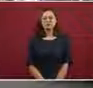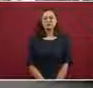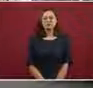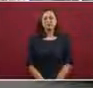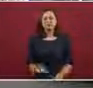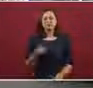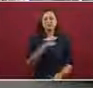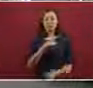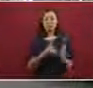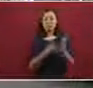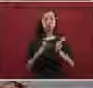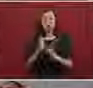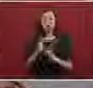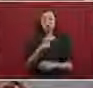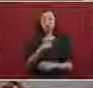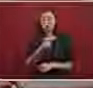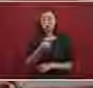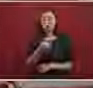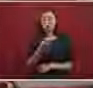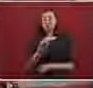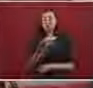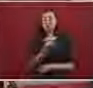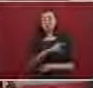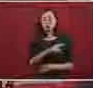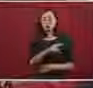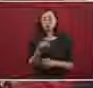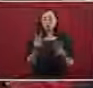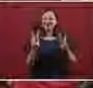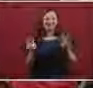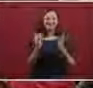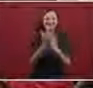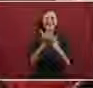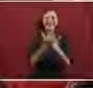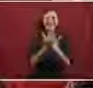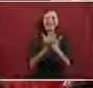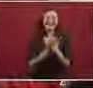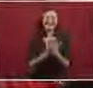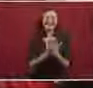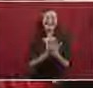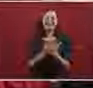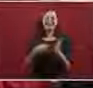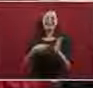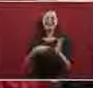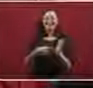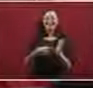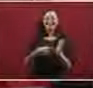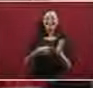Jesús, lo de la agenda, ¿no? Sí.